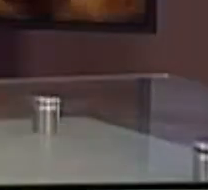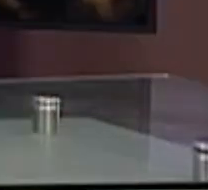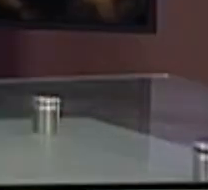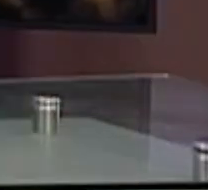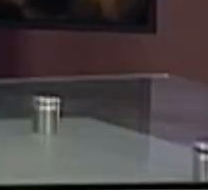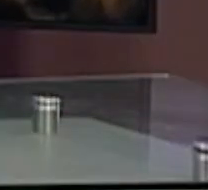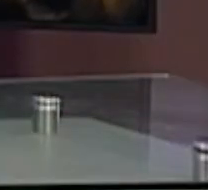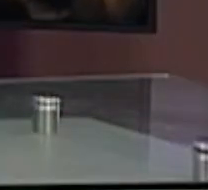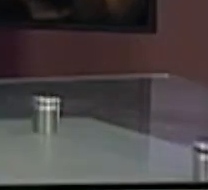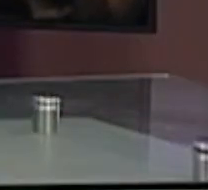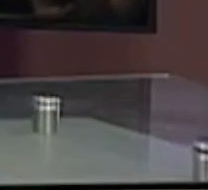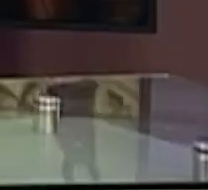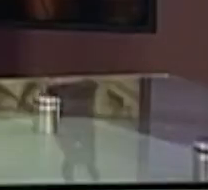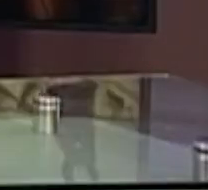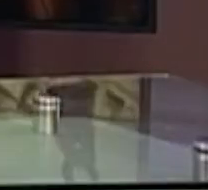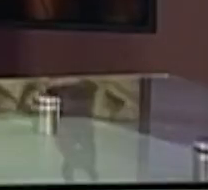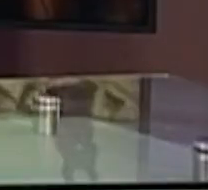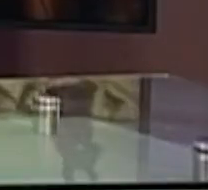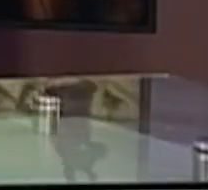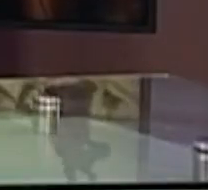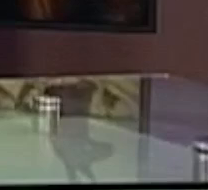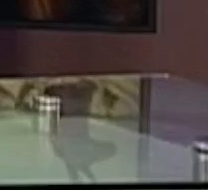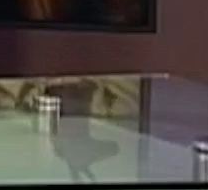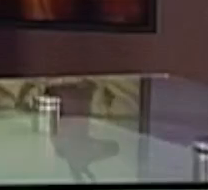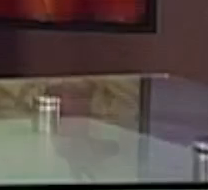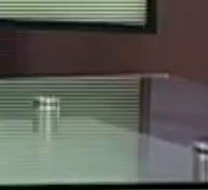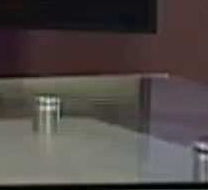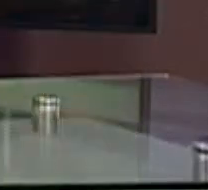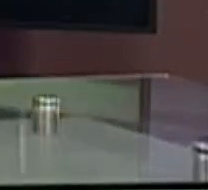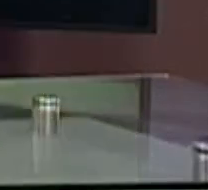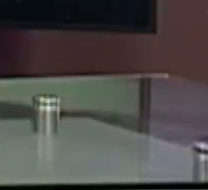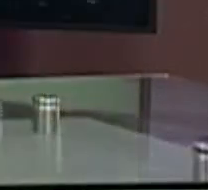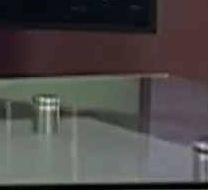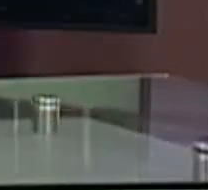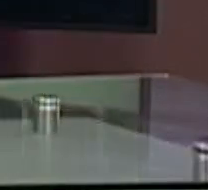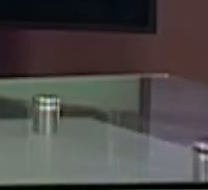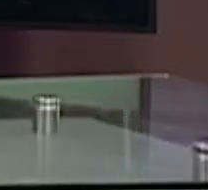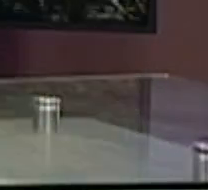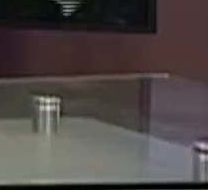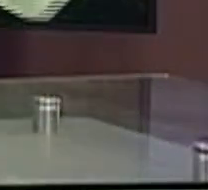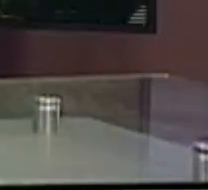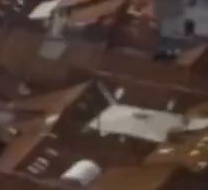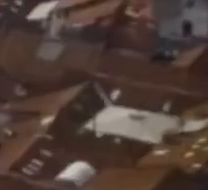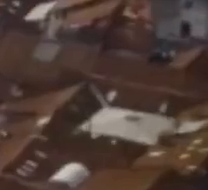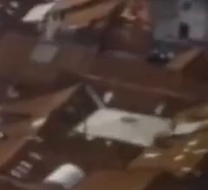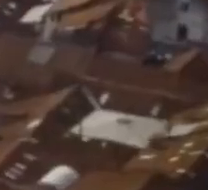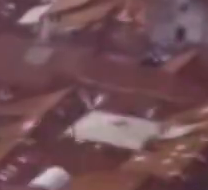Congreso TV Digital y Congreso Televisión. Vamos a una pausa y regresamos con más.